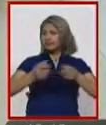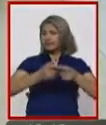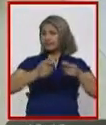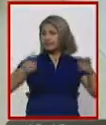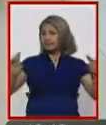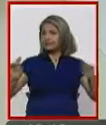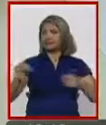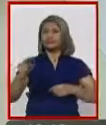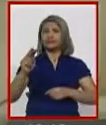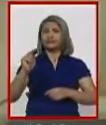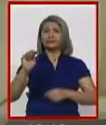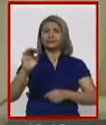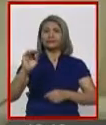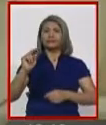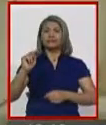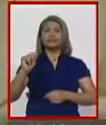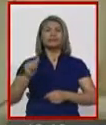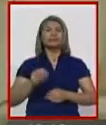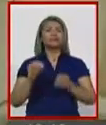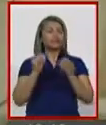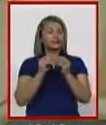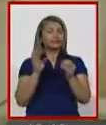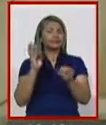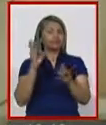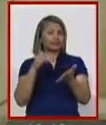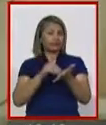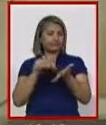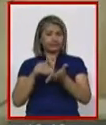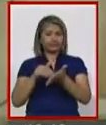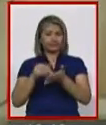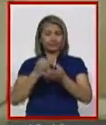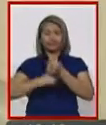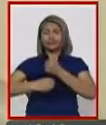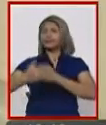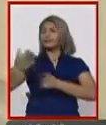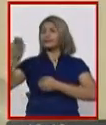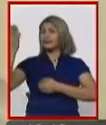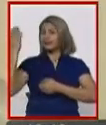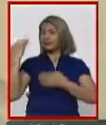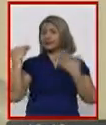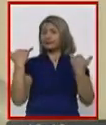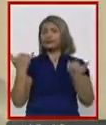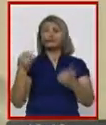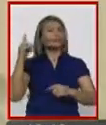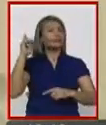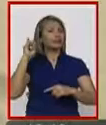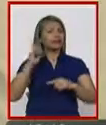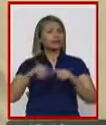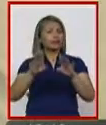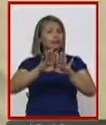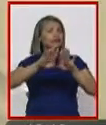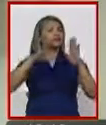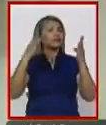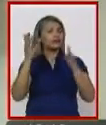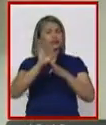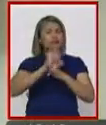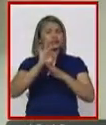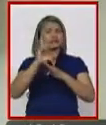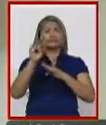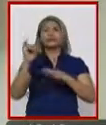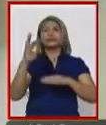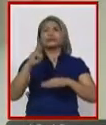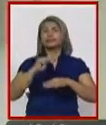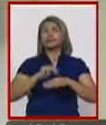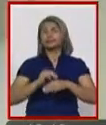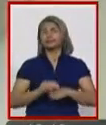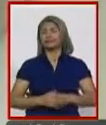neonatología y la hemos equipado con más de 6 millones y medio el año pasado y ahora no puede abrirse no puede funcionar porque no hay